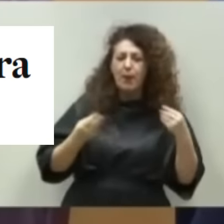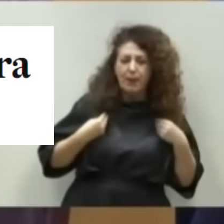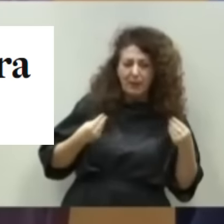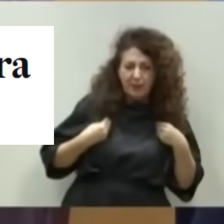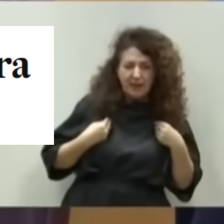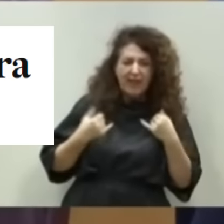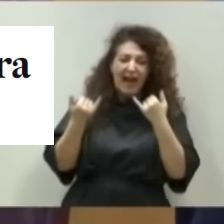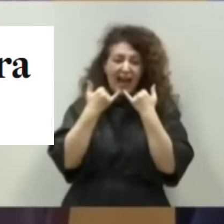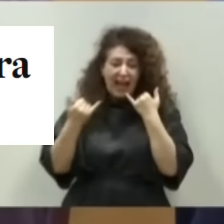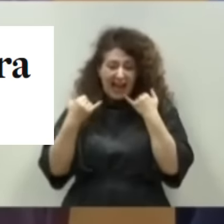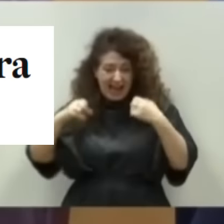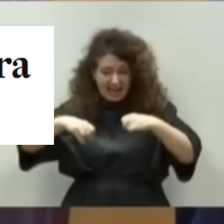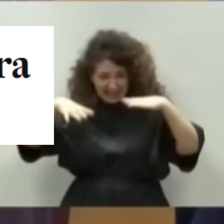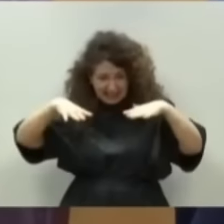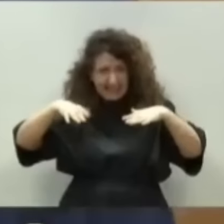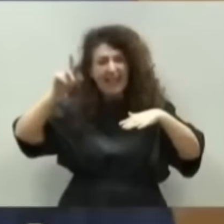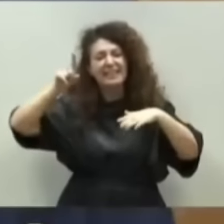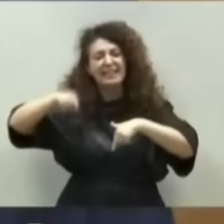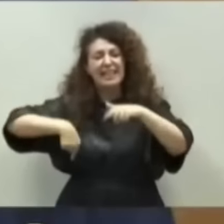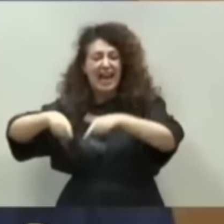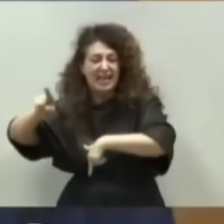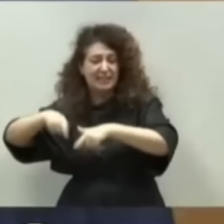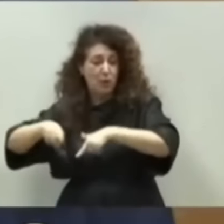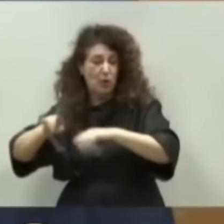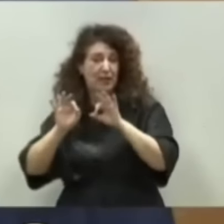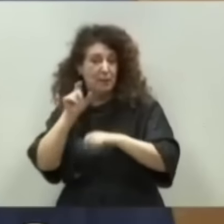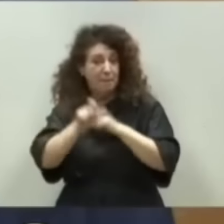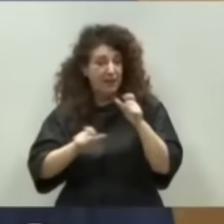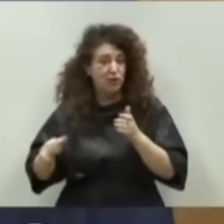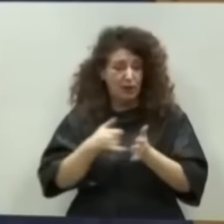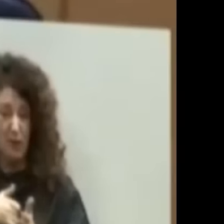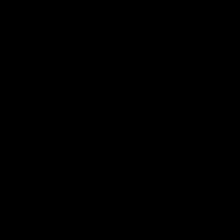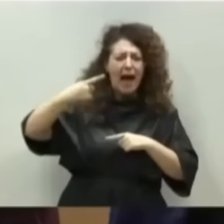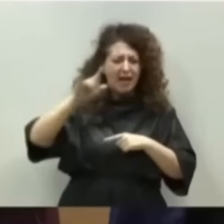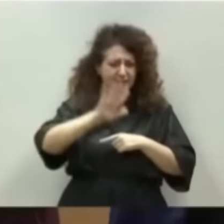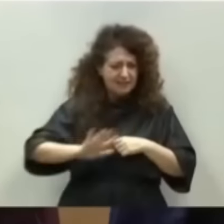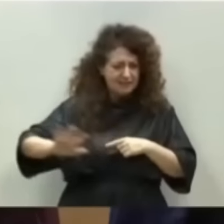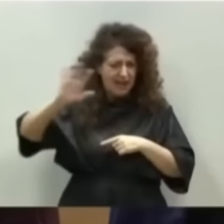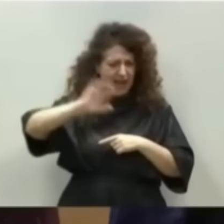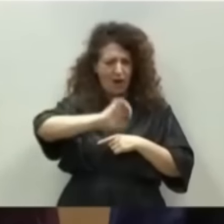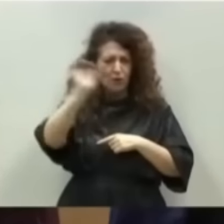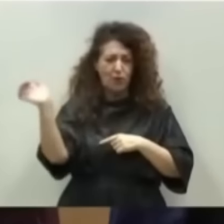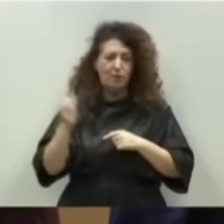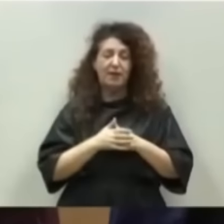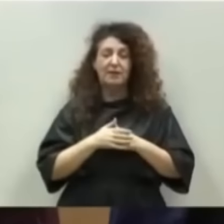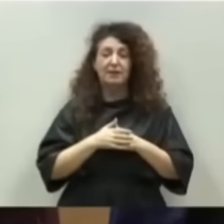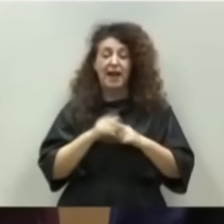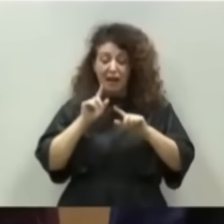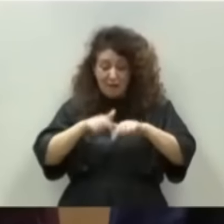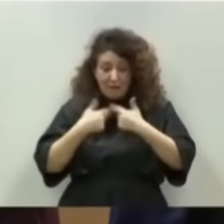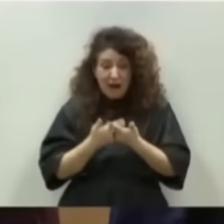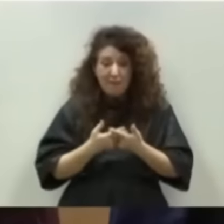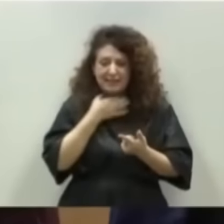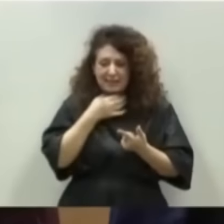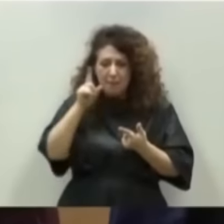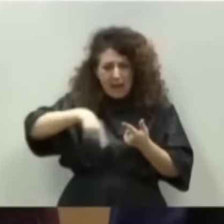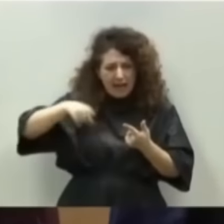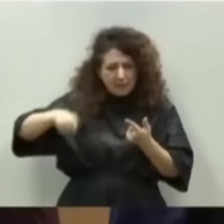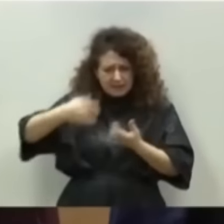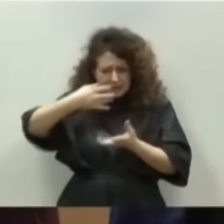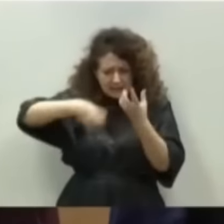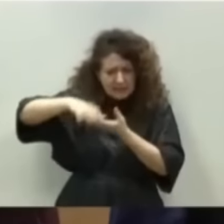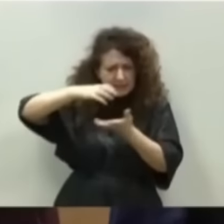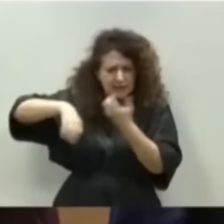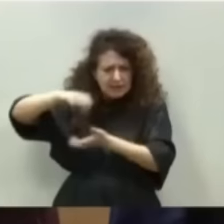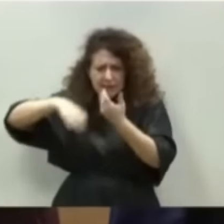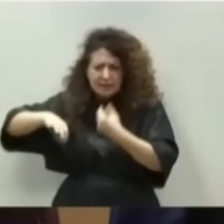de transporte para las personas vulnerables. ¿Es esto suficiente? Evidentemente no. La familia no llega a final de mes, la familia lo están pasando